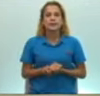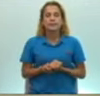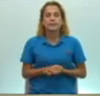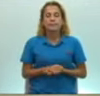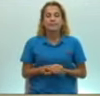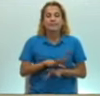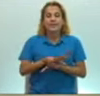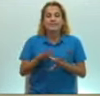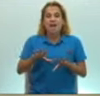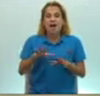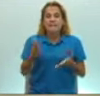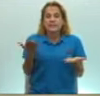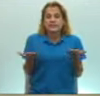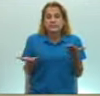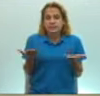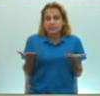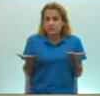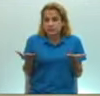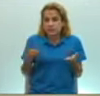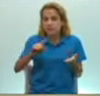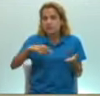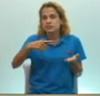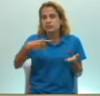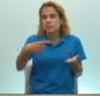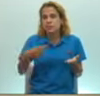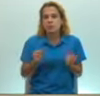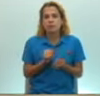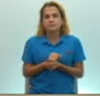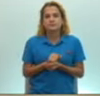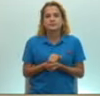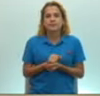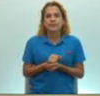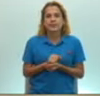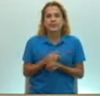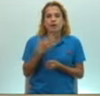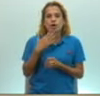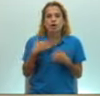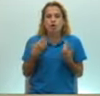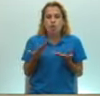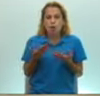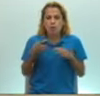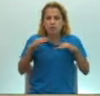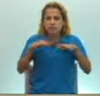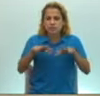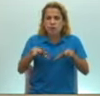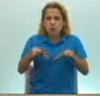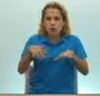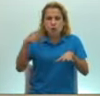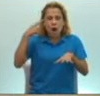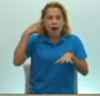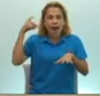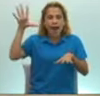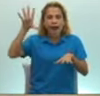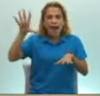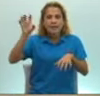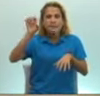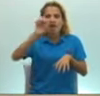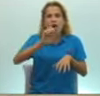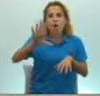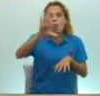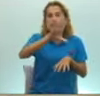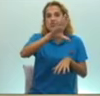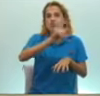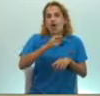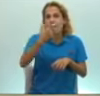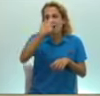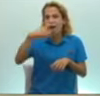esta idea que ya yo les había dicho y que van a mantener los sucesores de Augusto se va a concretar acá. Y es precisamente como hay territorio en Asia,